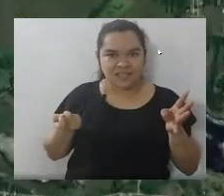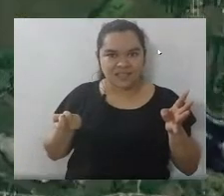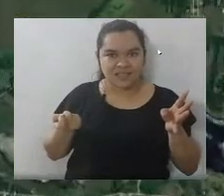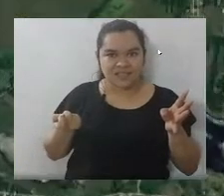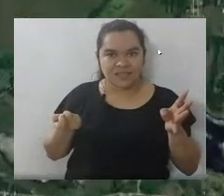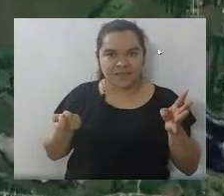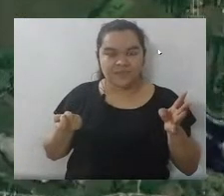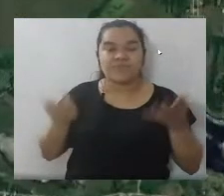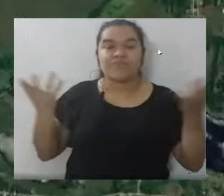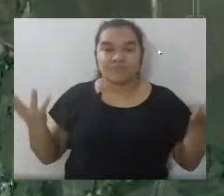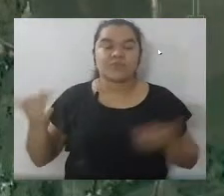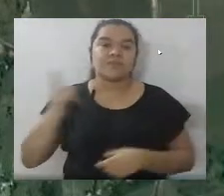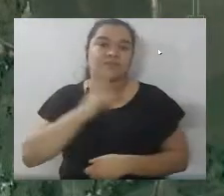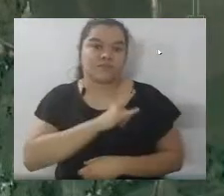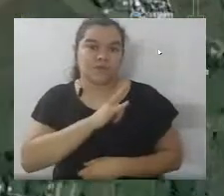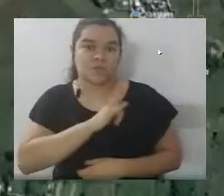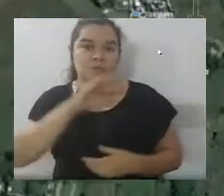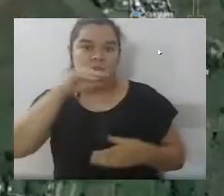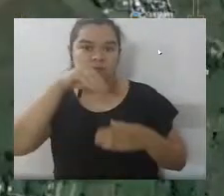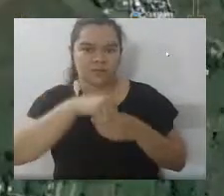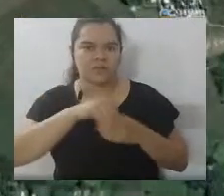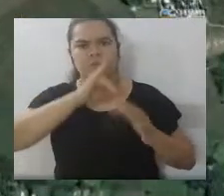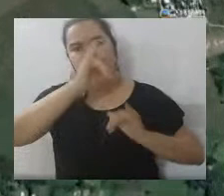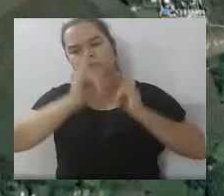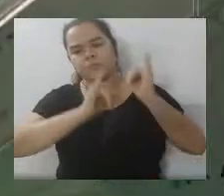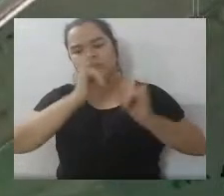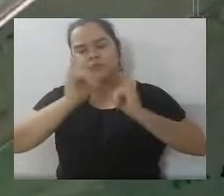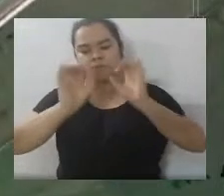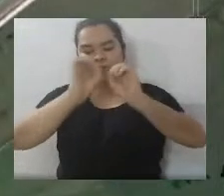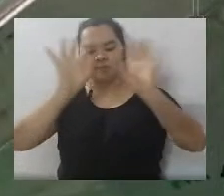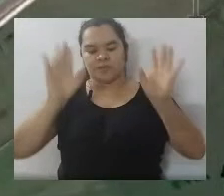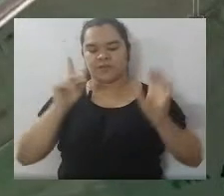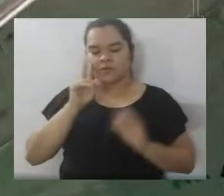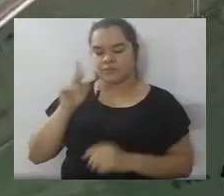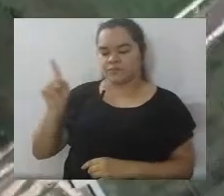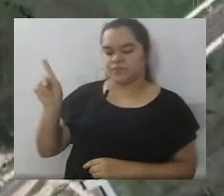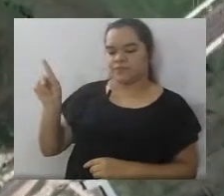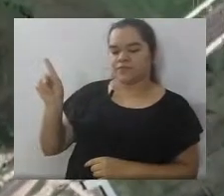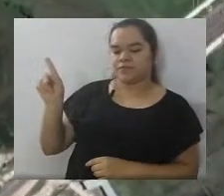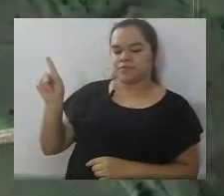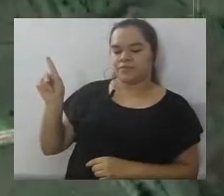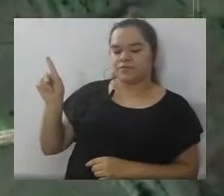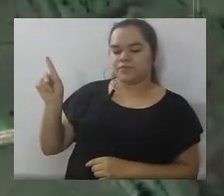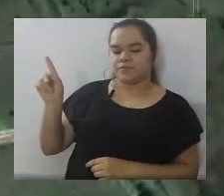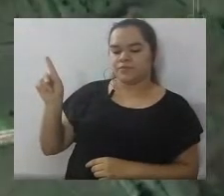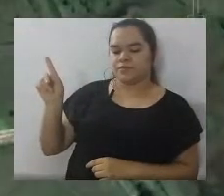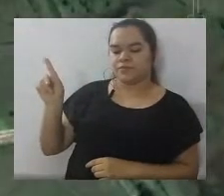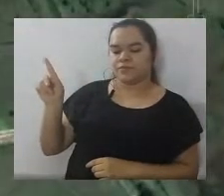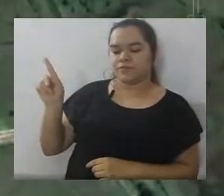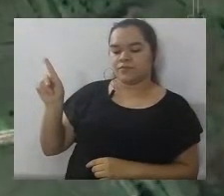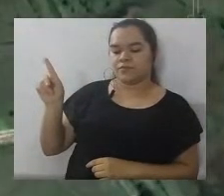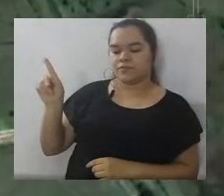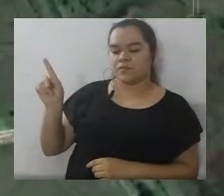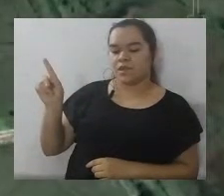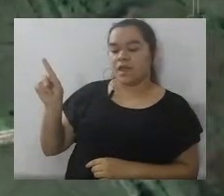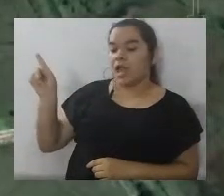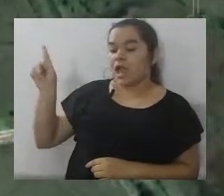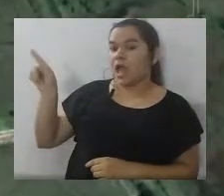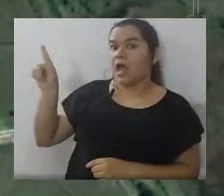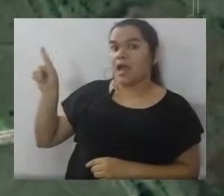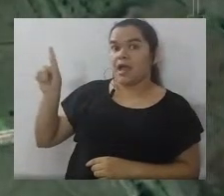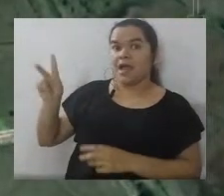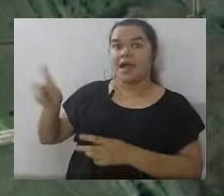enseñamos desde nuestra facultad, que la pueden ver acá en la imagen. Estos son los edificios de nuestra facultad y este